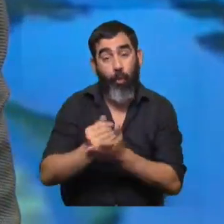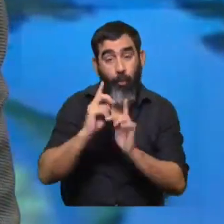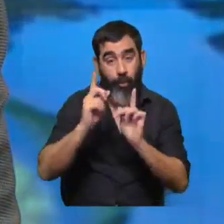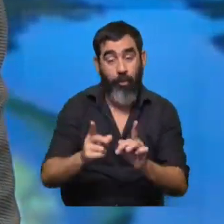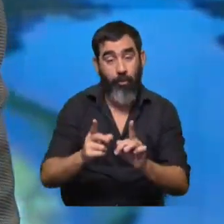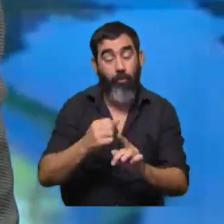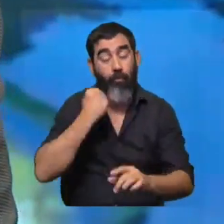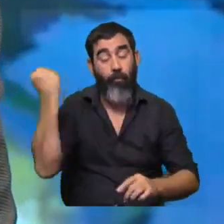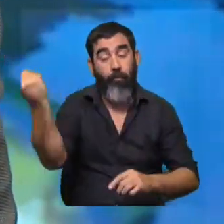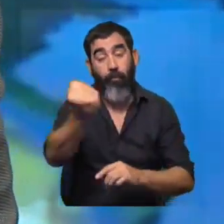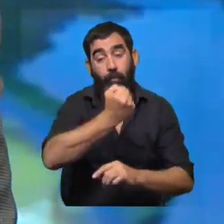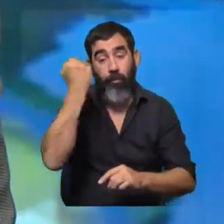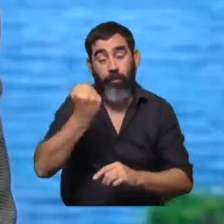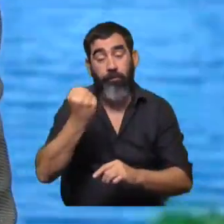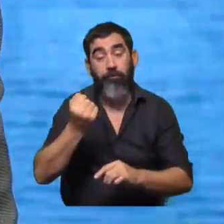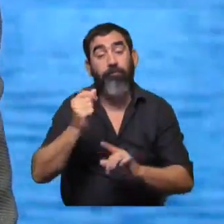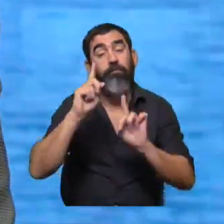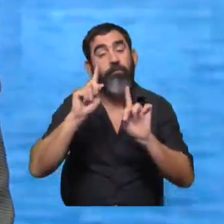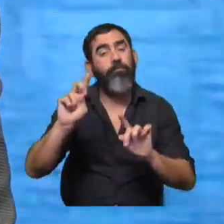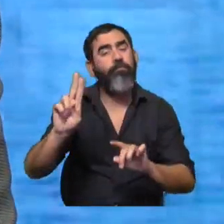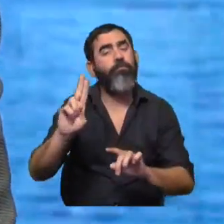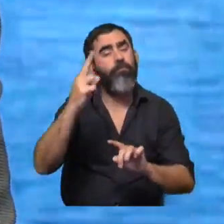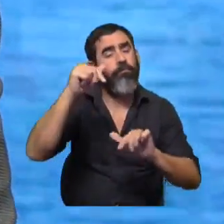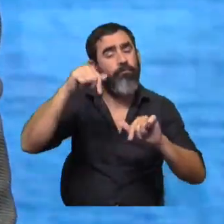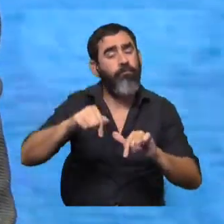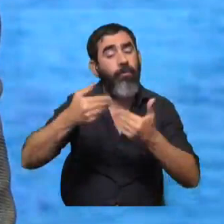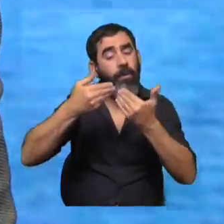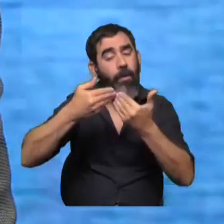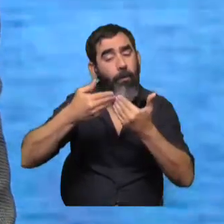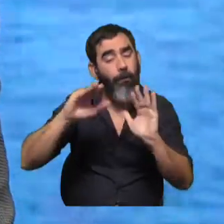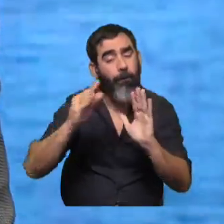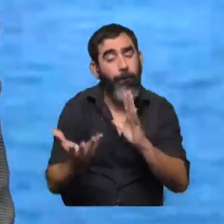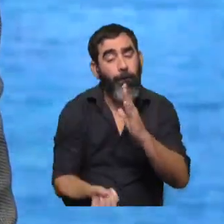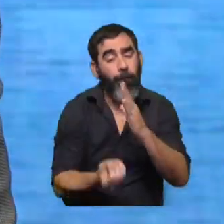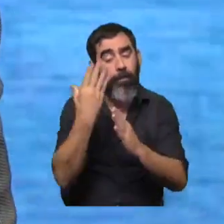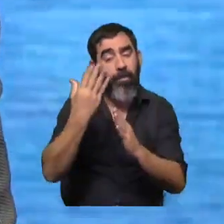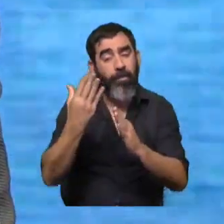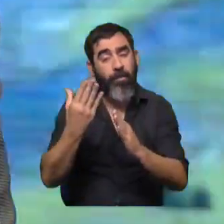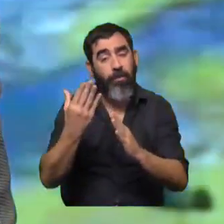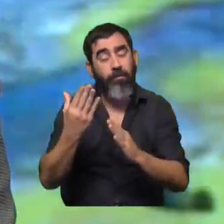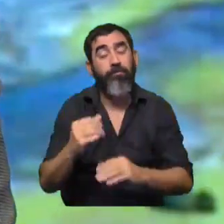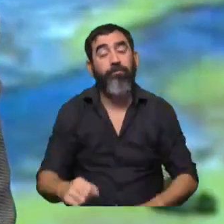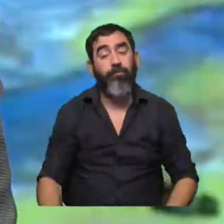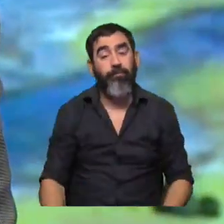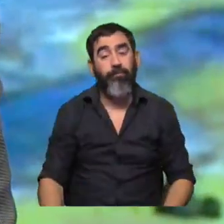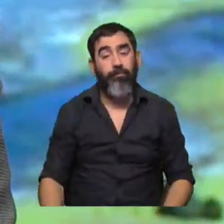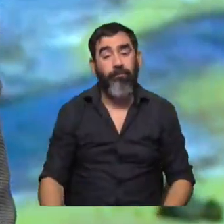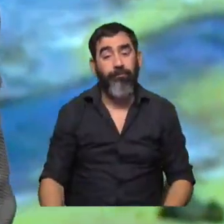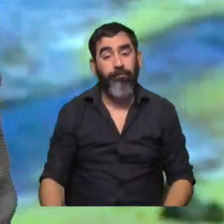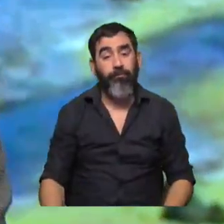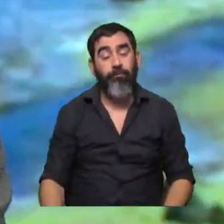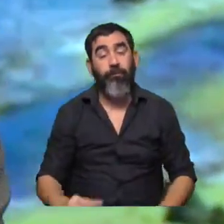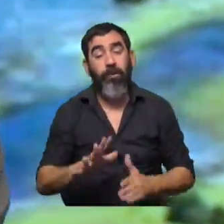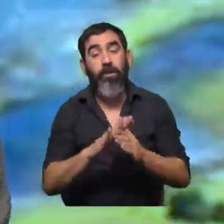son actores claves, y de una figura que Uruguay está comenzando ahora a identificar y estamos trabajando un poco, que son las